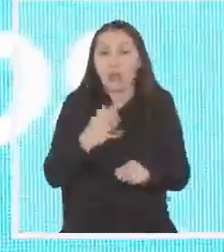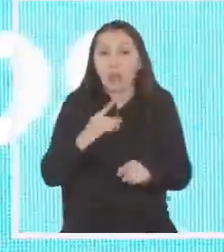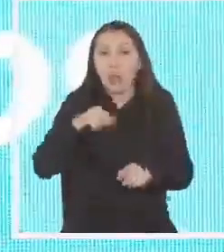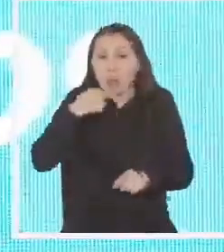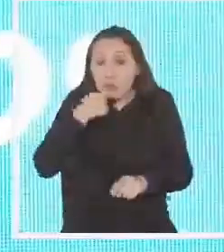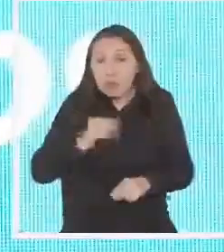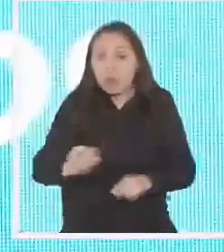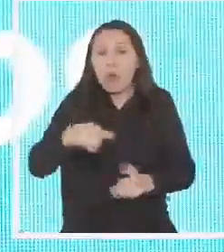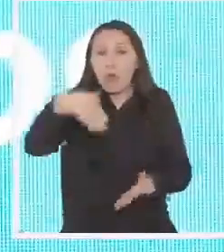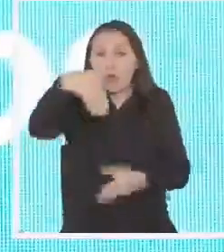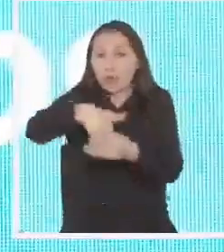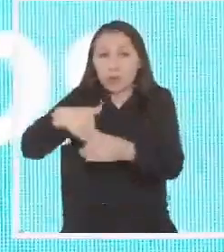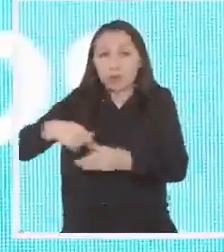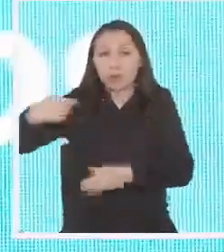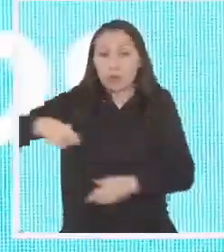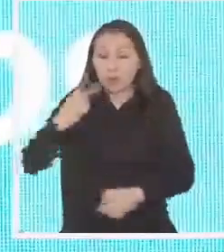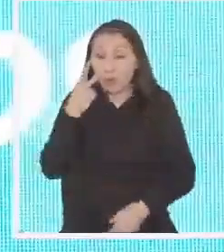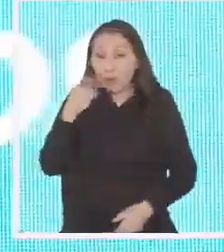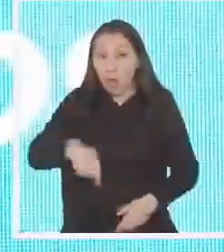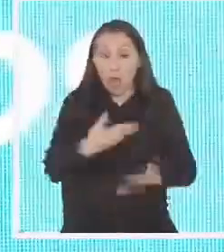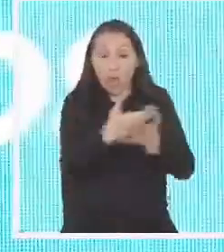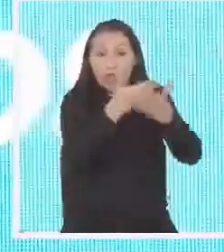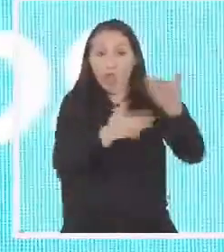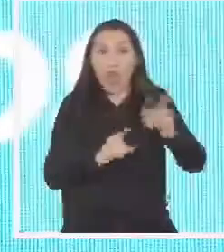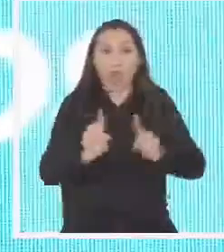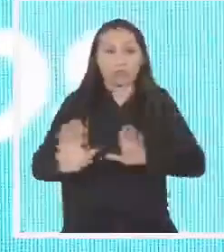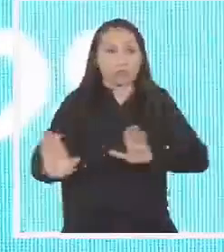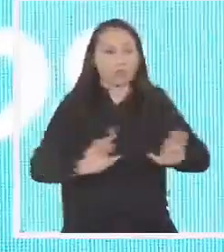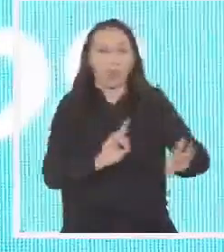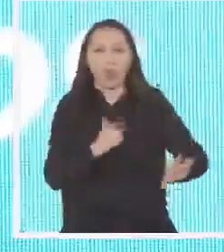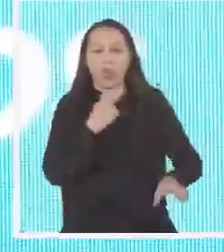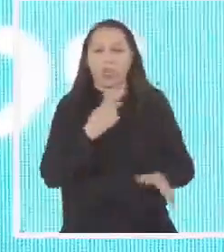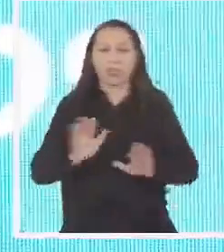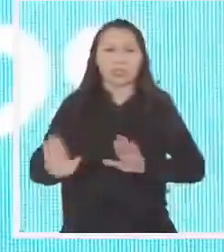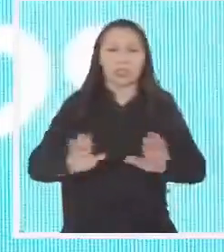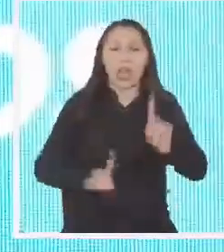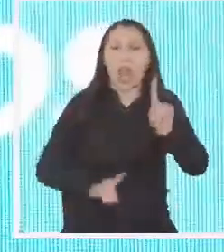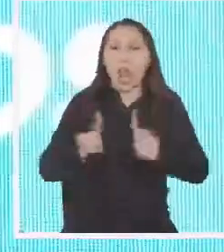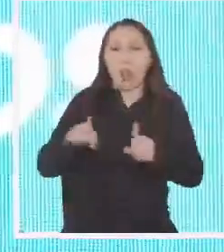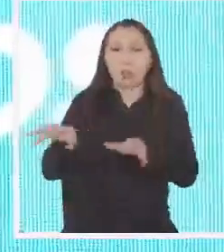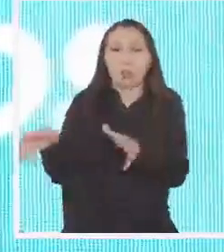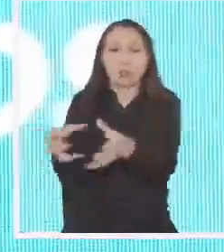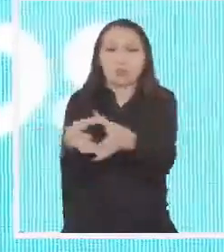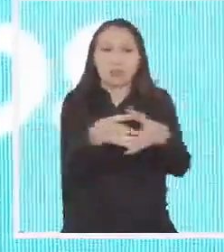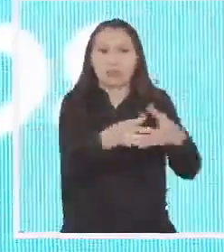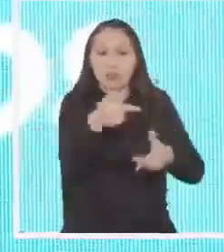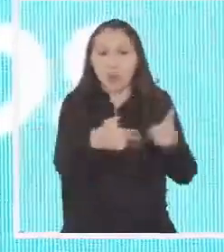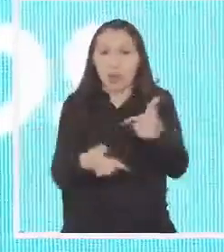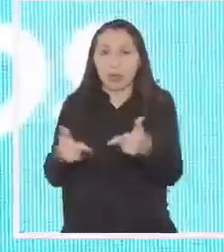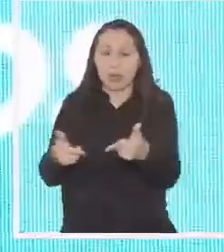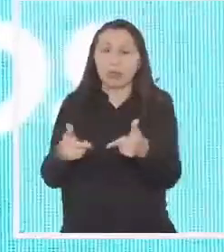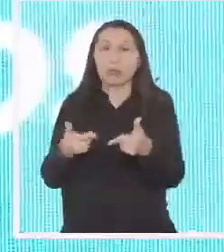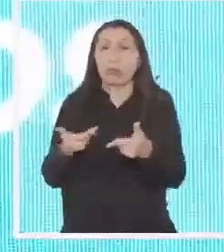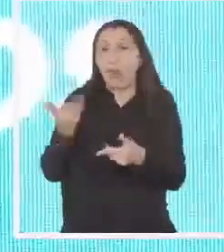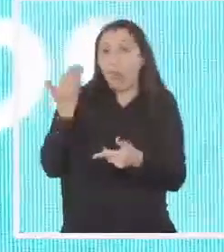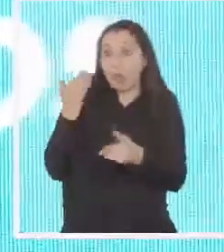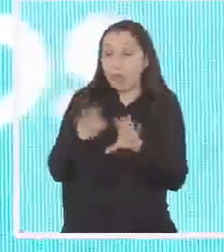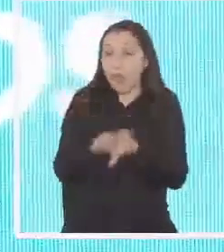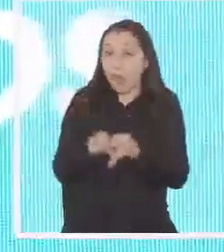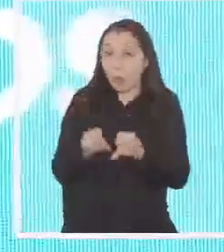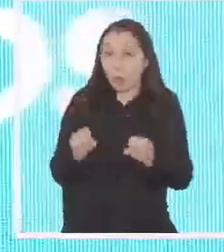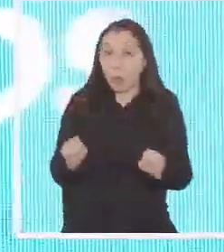votar próximamente en el Senado. Veía hoy día en el diario que hay resistencia por parte de algunos sectores políticos. Llegamos a un